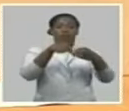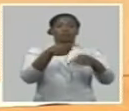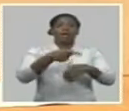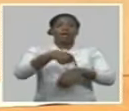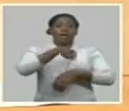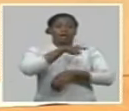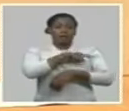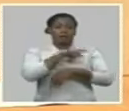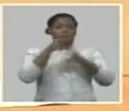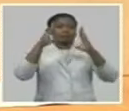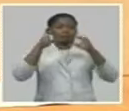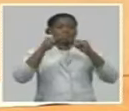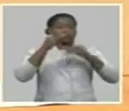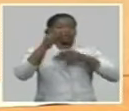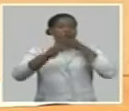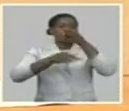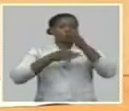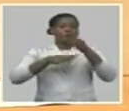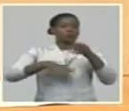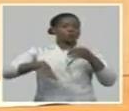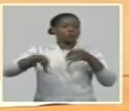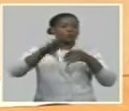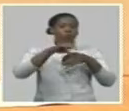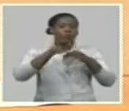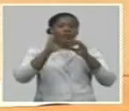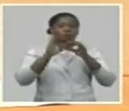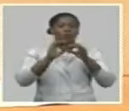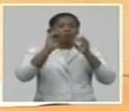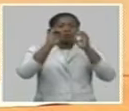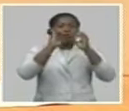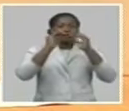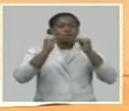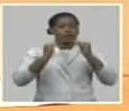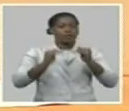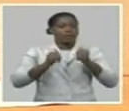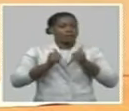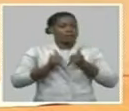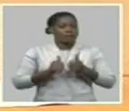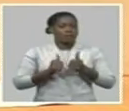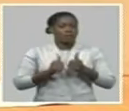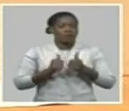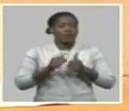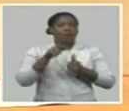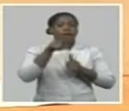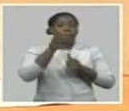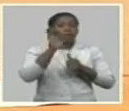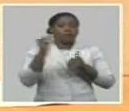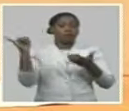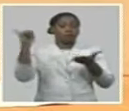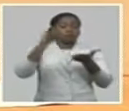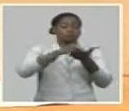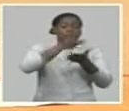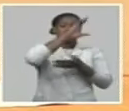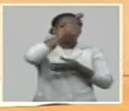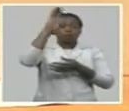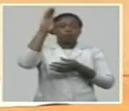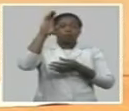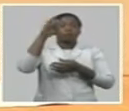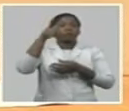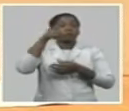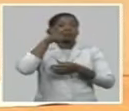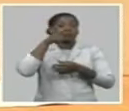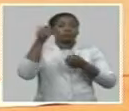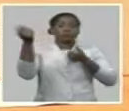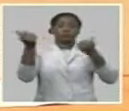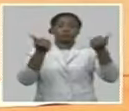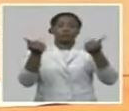porque se organizó bien en el caso de la ciudad tenemos un puesto dirección en el aeropuerto con todas las autoridades del transporte las